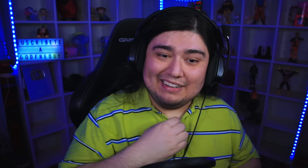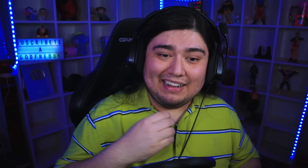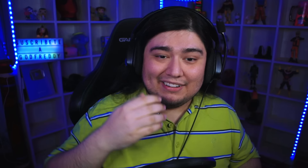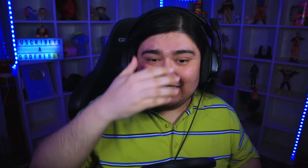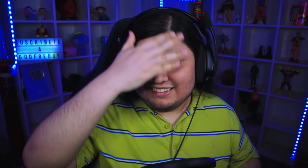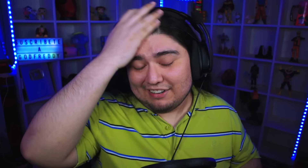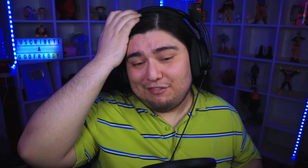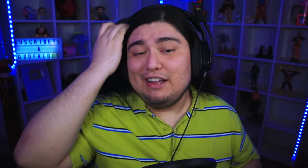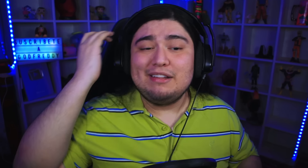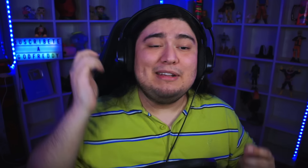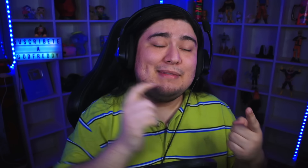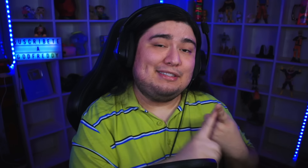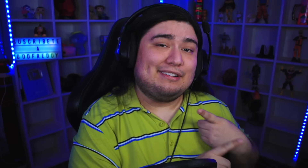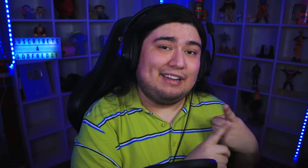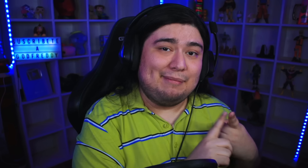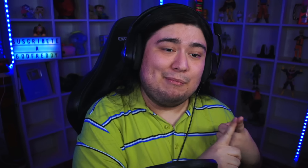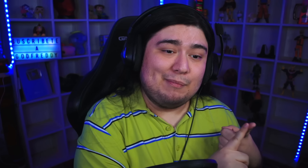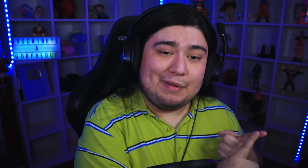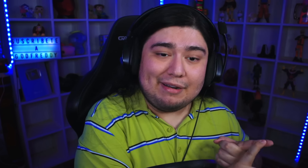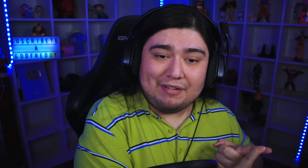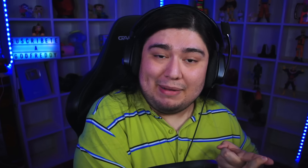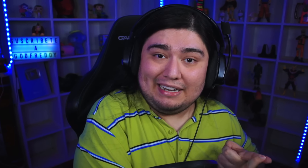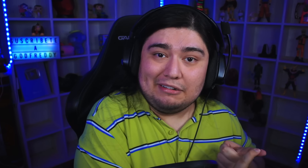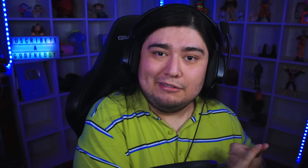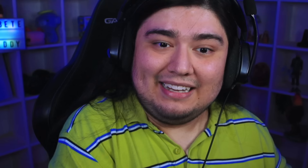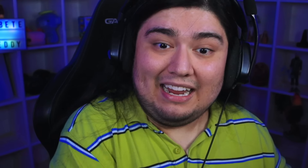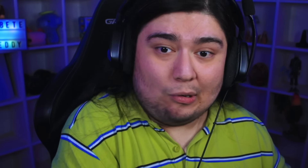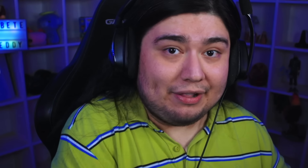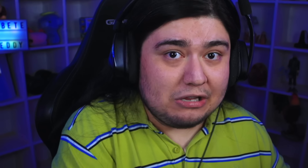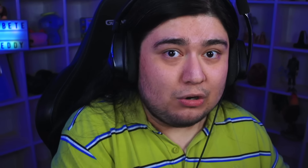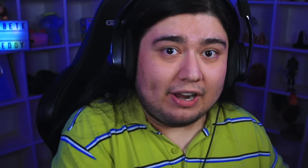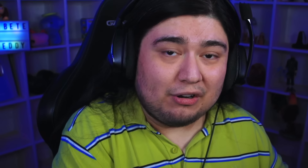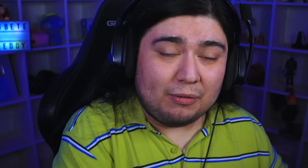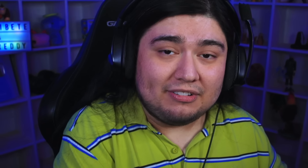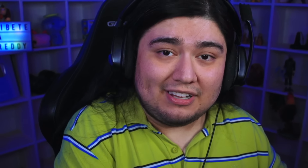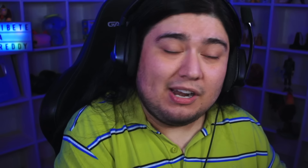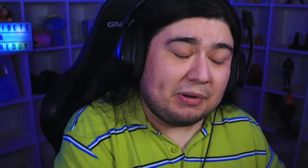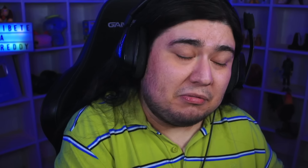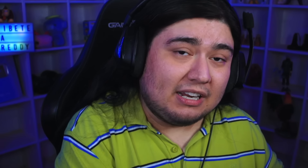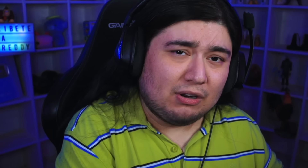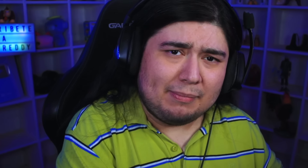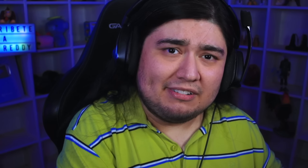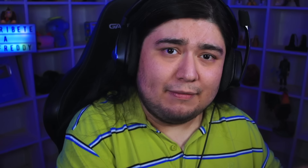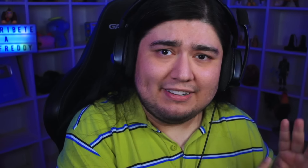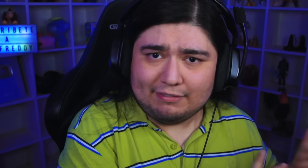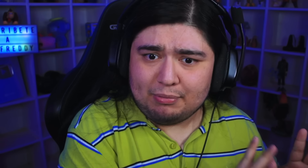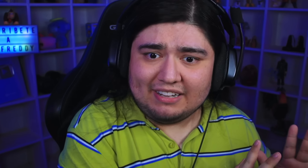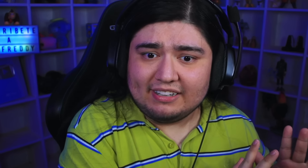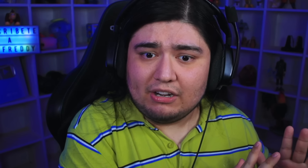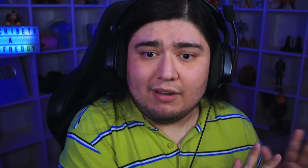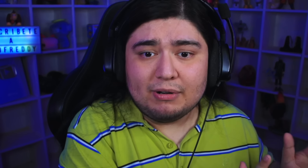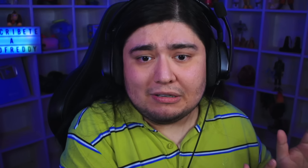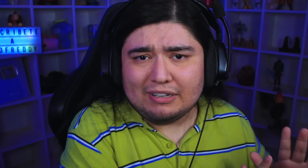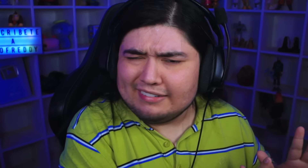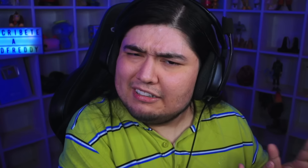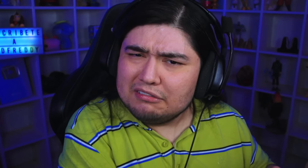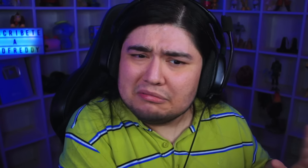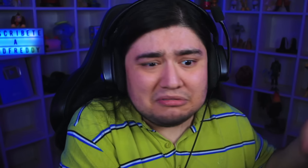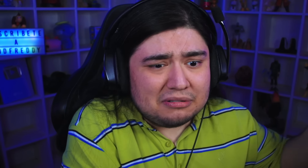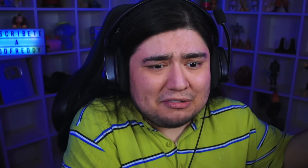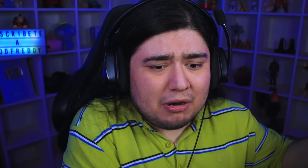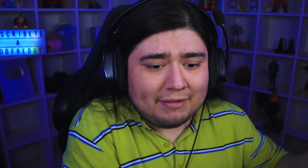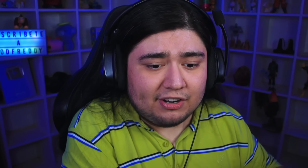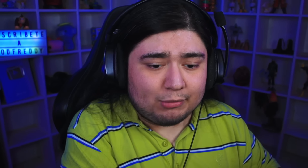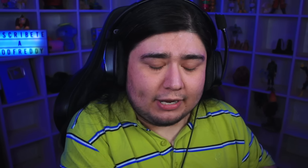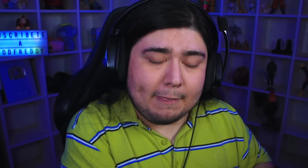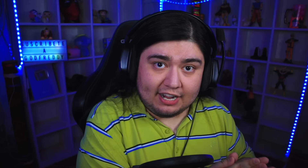pobre. Lleva, o sea, se refiere a sí misma en femenino. Y lo ha dicho, ahora contestaba la pregunta, creo que más de una vez. Puede ser que no, pero creo que sí, ¿no?